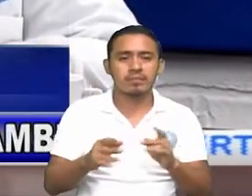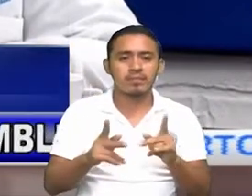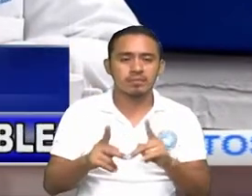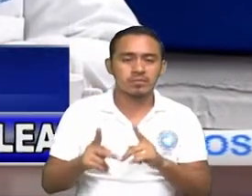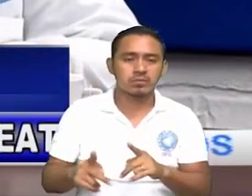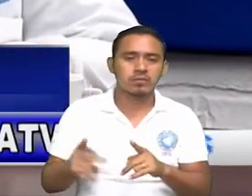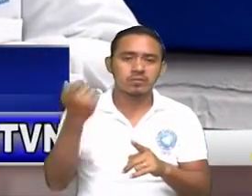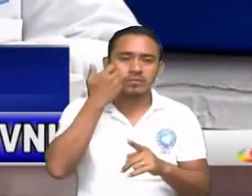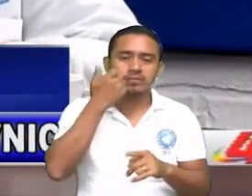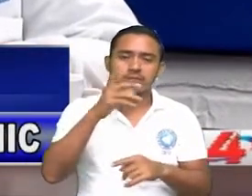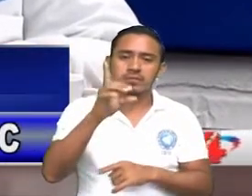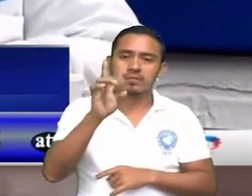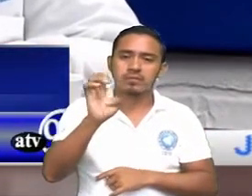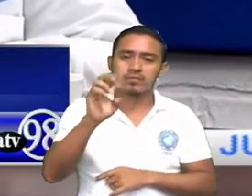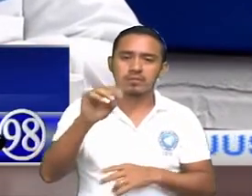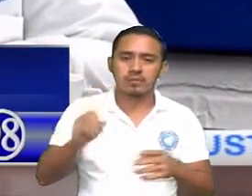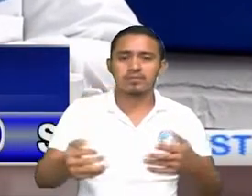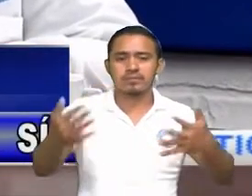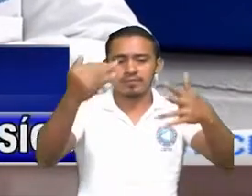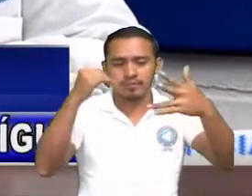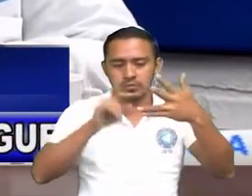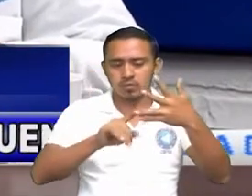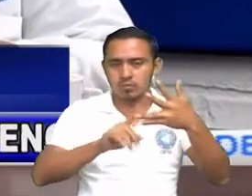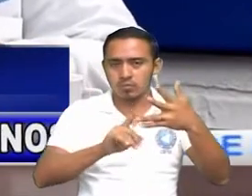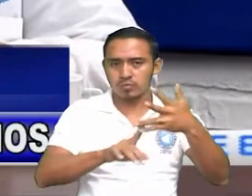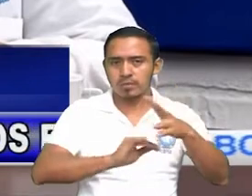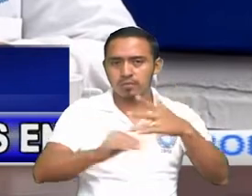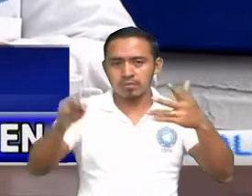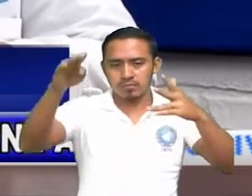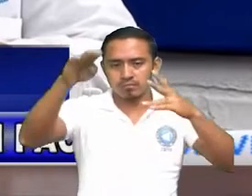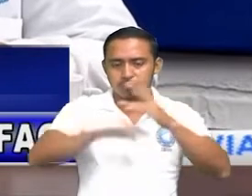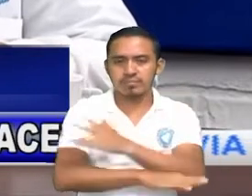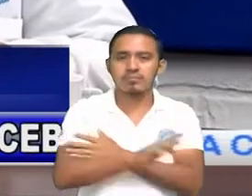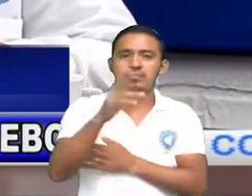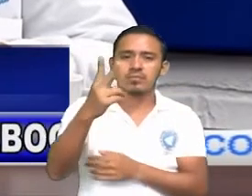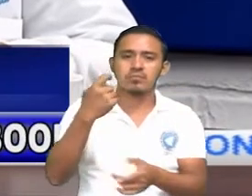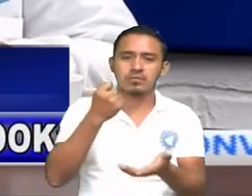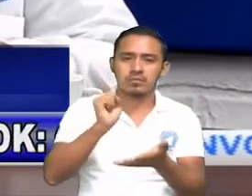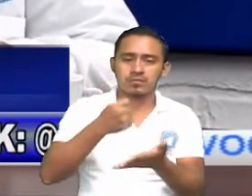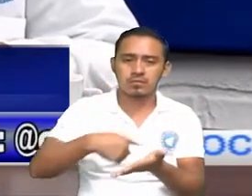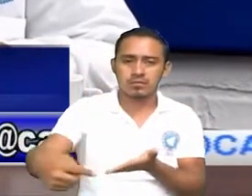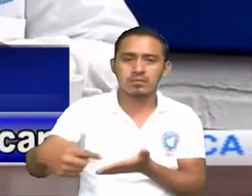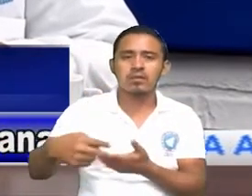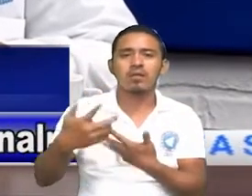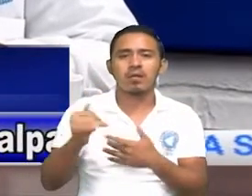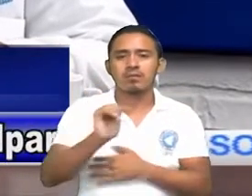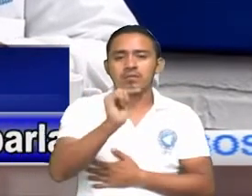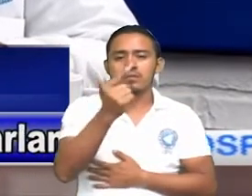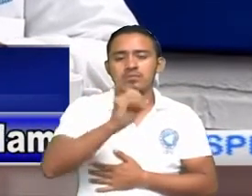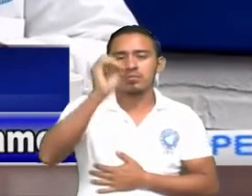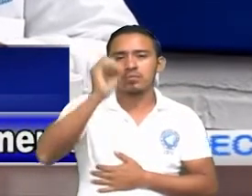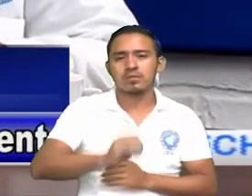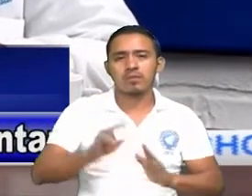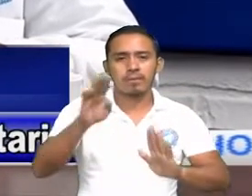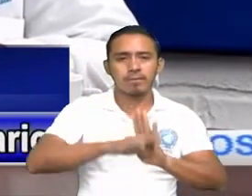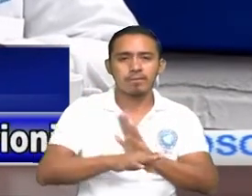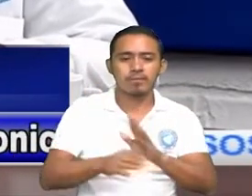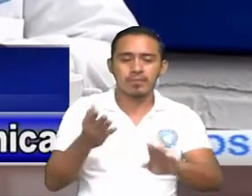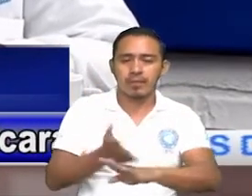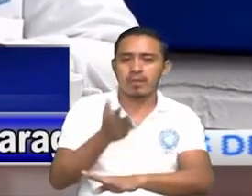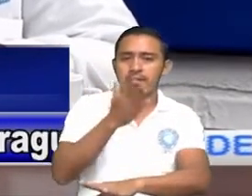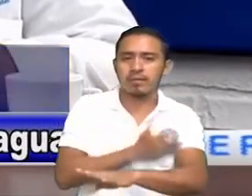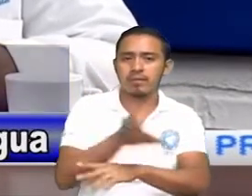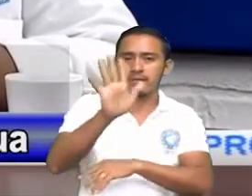dengue, y en las últimas 2 ya hay una disminución de las 2 semanas. Hemos tenido un 7% menos en la semana antepasada